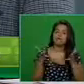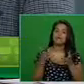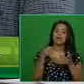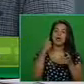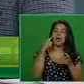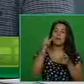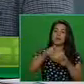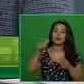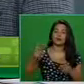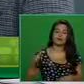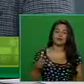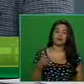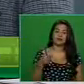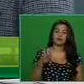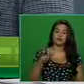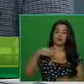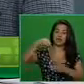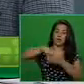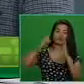la cría de cachamas, que es